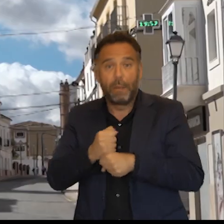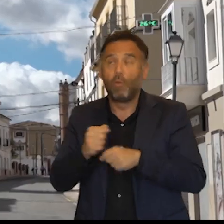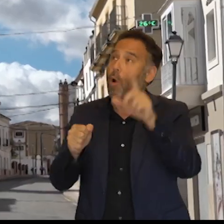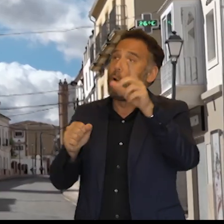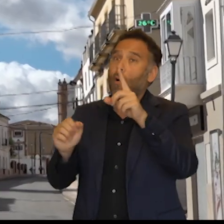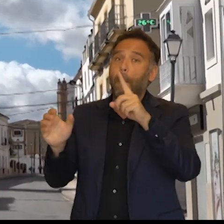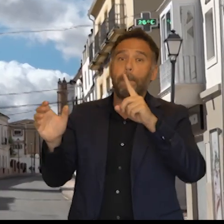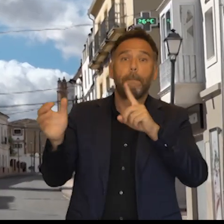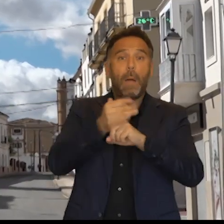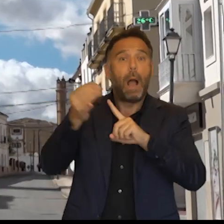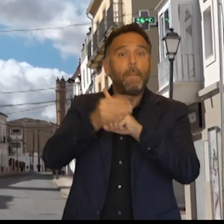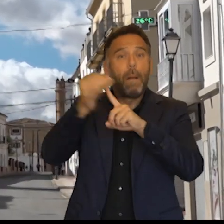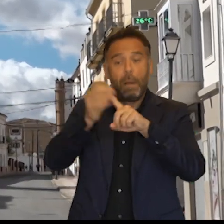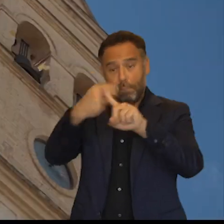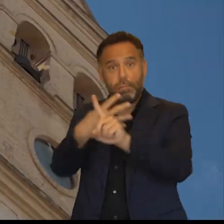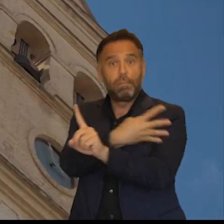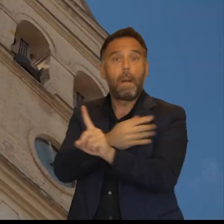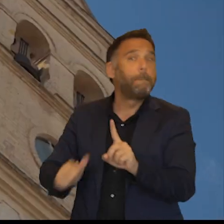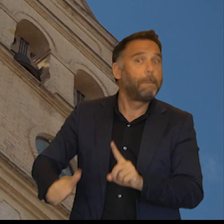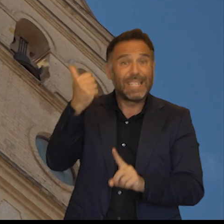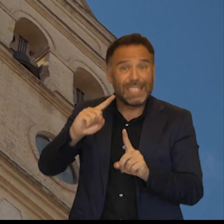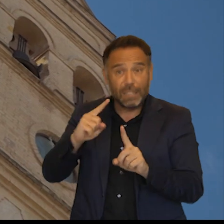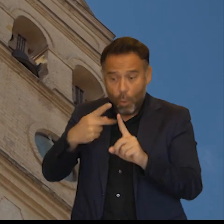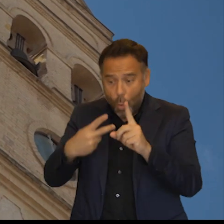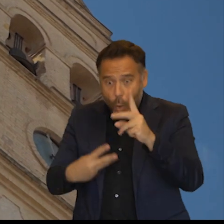cintas coja, es el galardonado y el premiado.